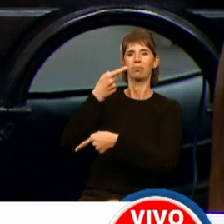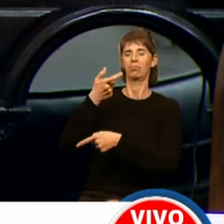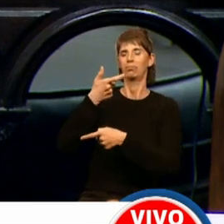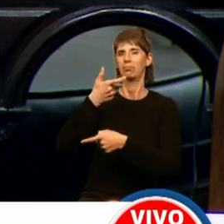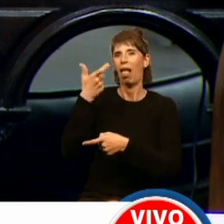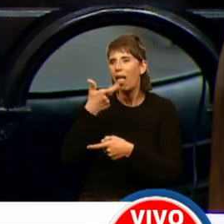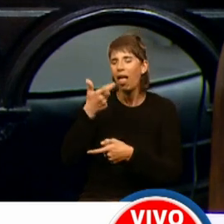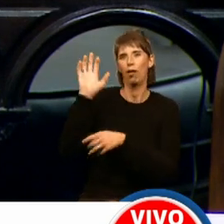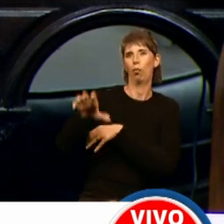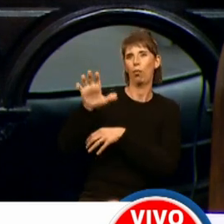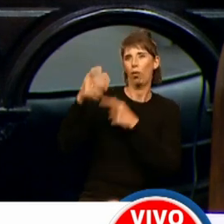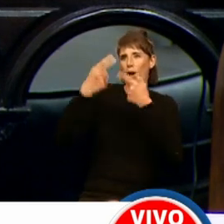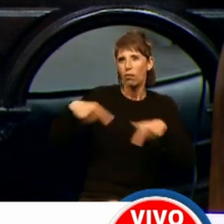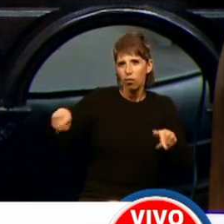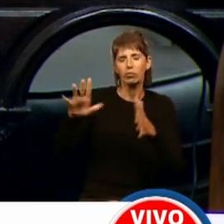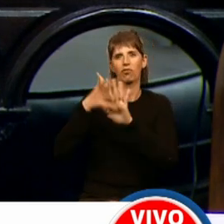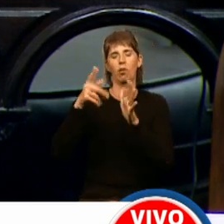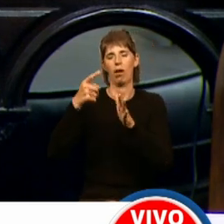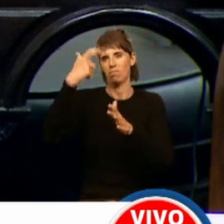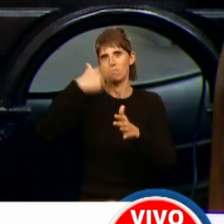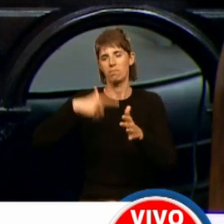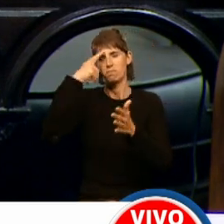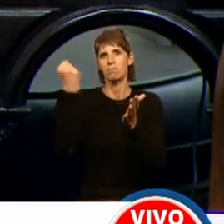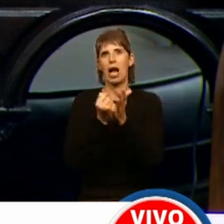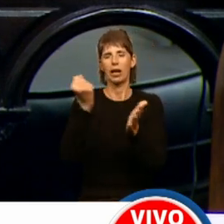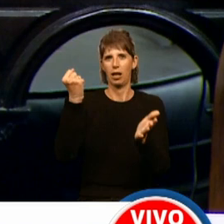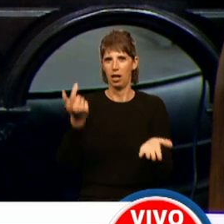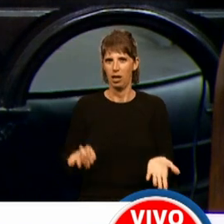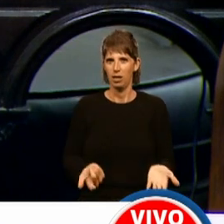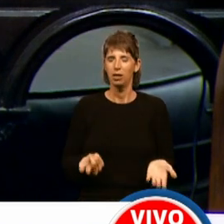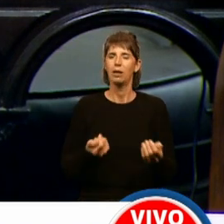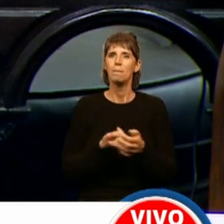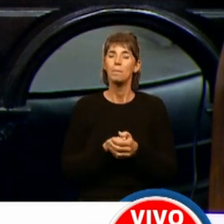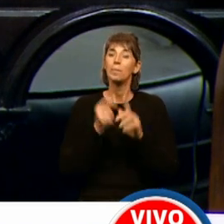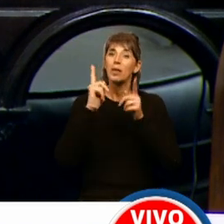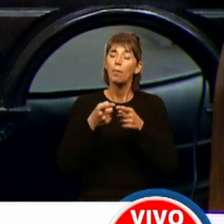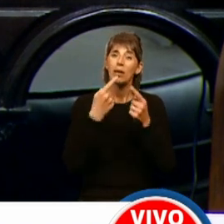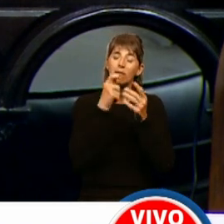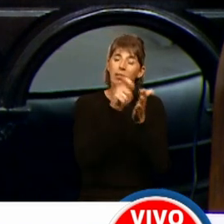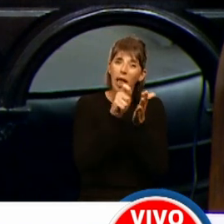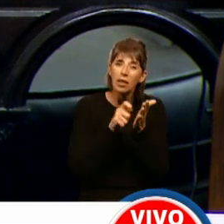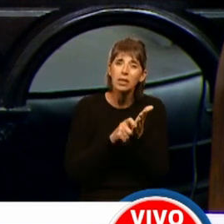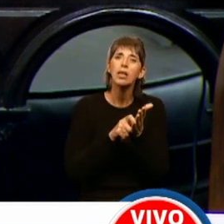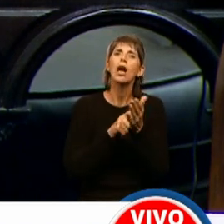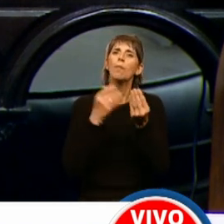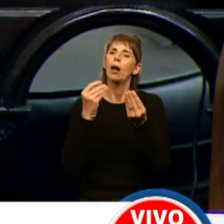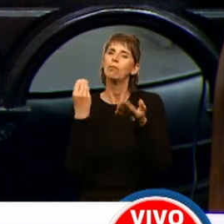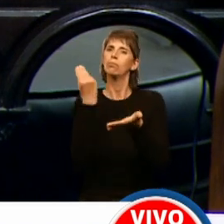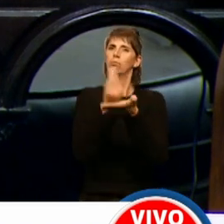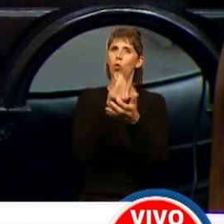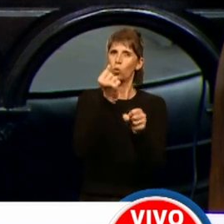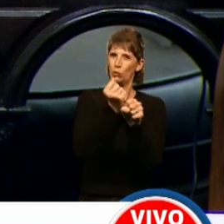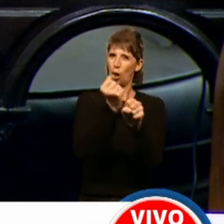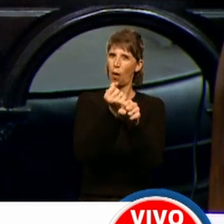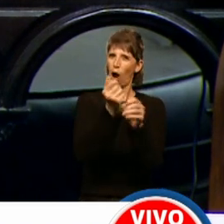historia de vida también las estadísticas en torno al acceso al trabajo bueno